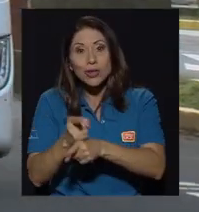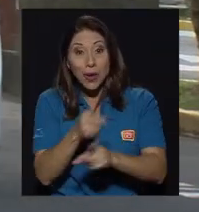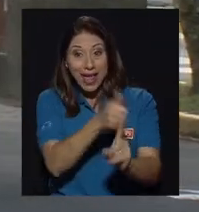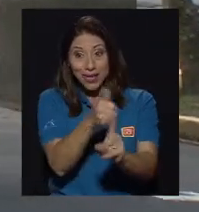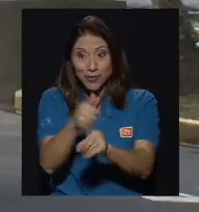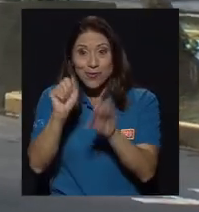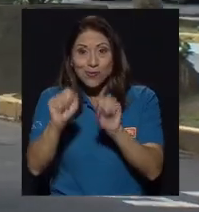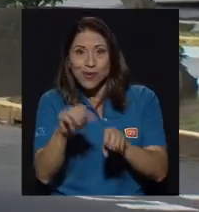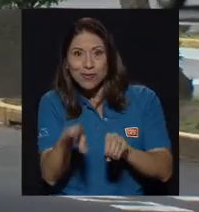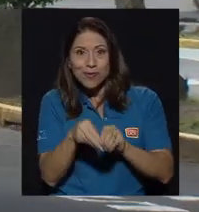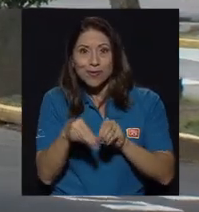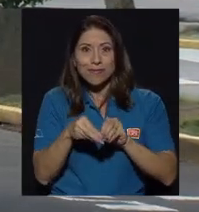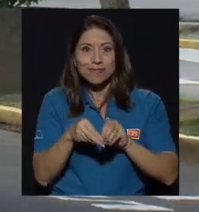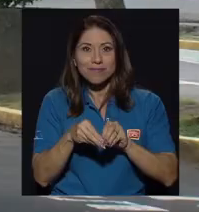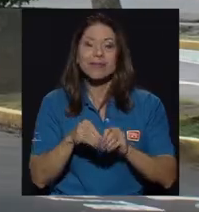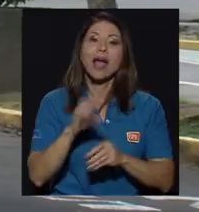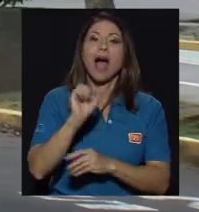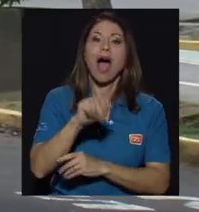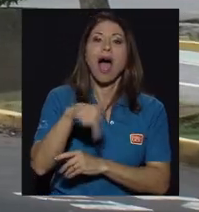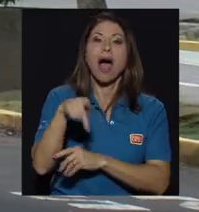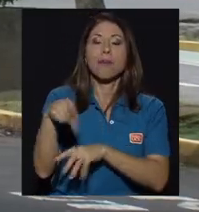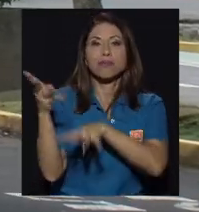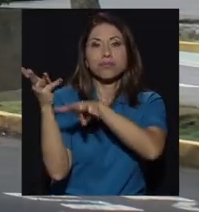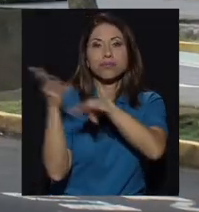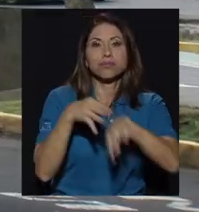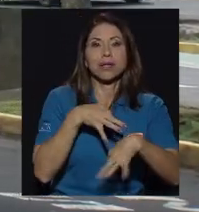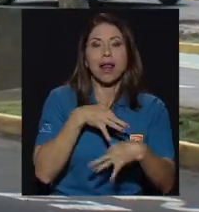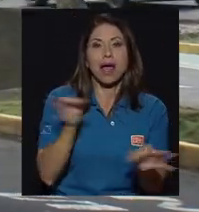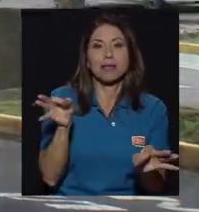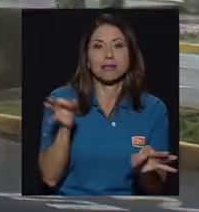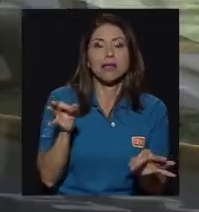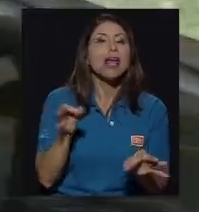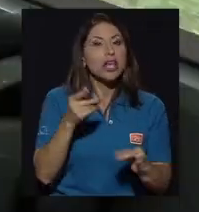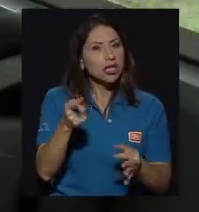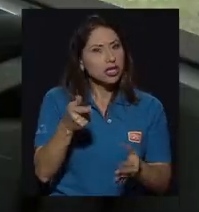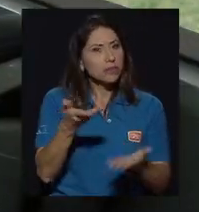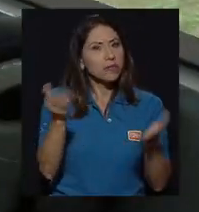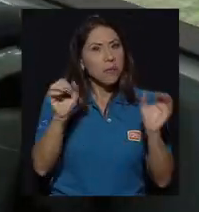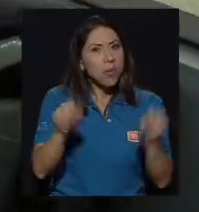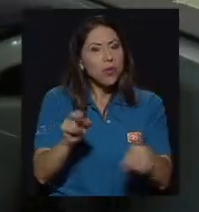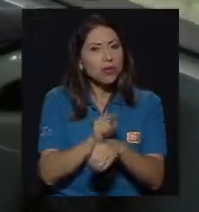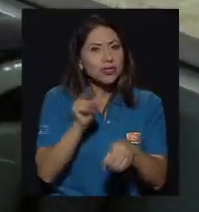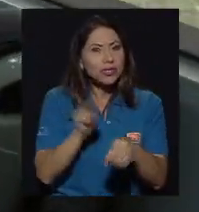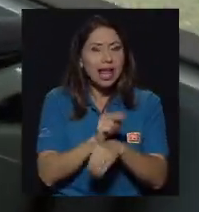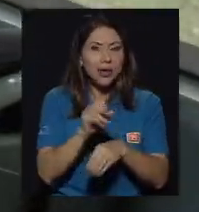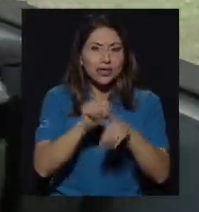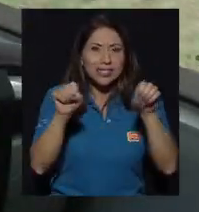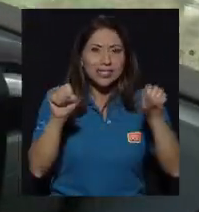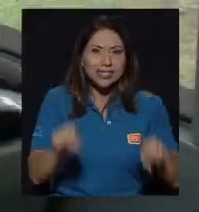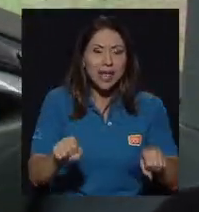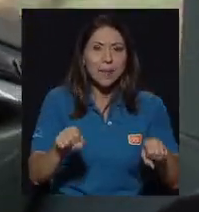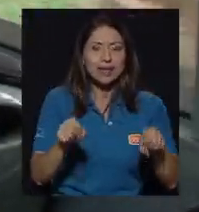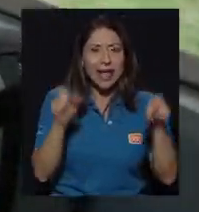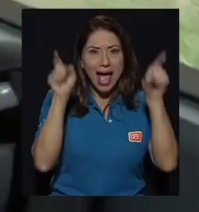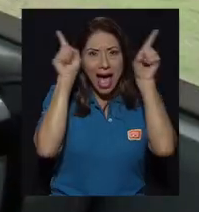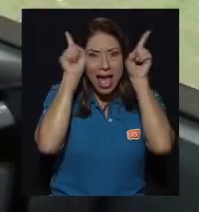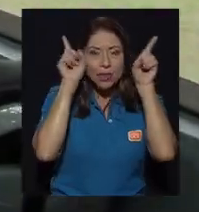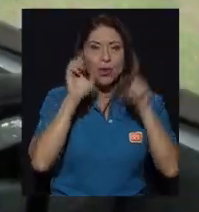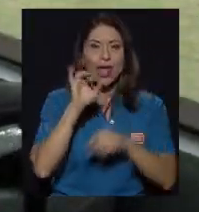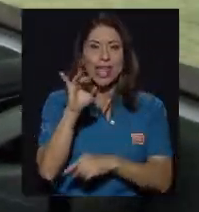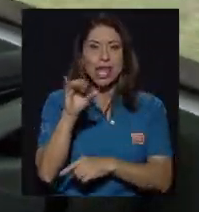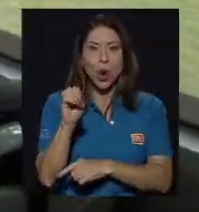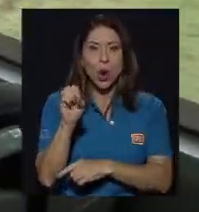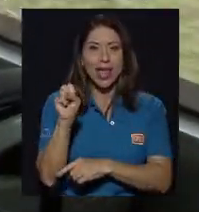ellos mismos los horarios. La aplicación puede descargarse gratuitamente y está disponible para los sistemas operativos móviles Android